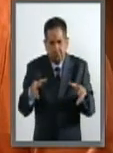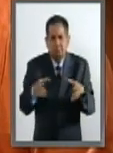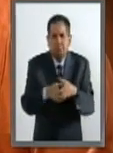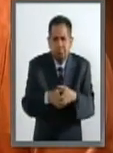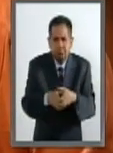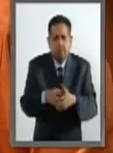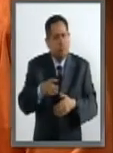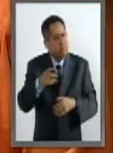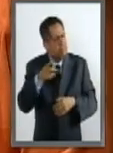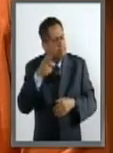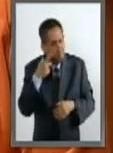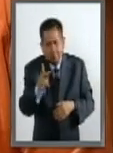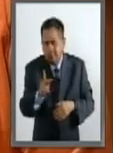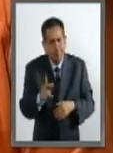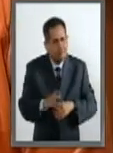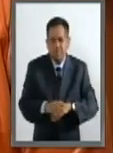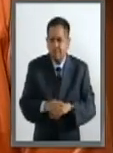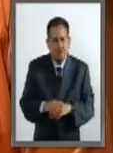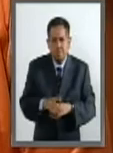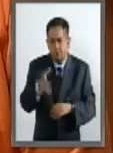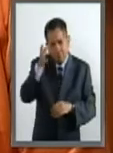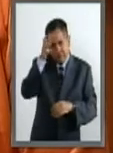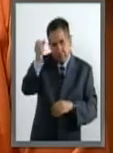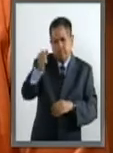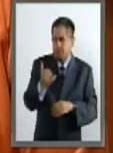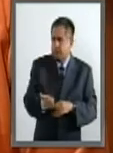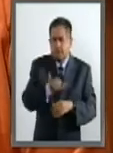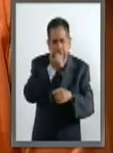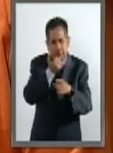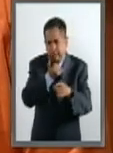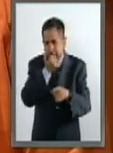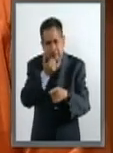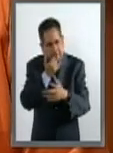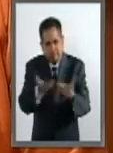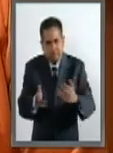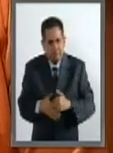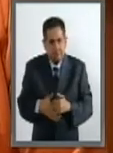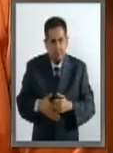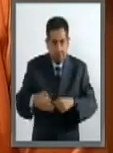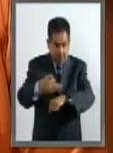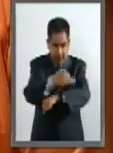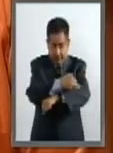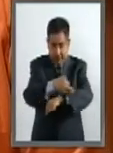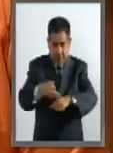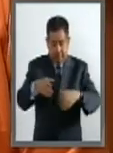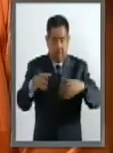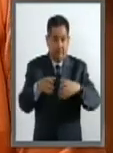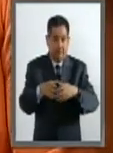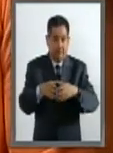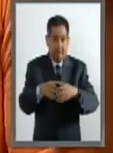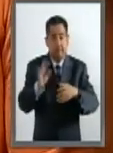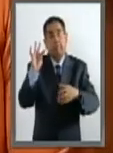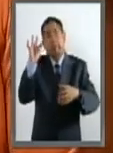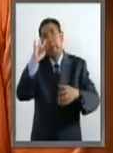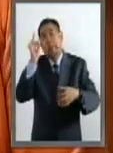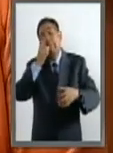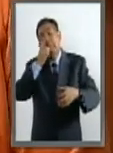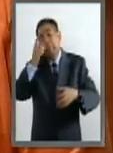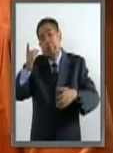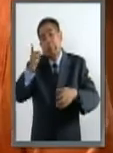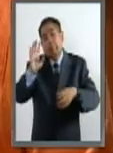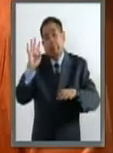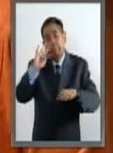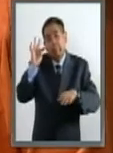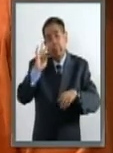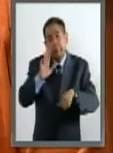insisto, partimos de un concepto erróneo. La familia que se pretende, a la que se